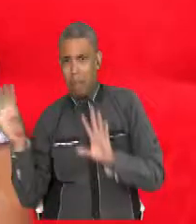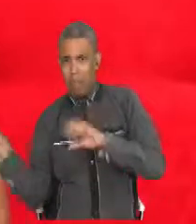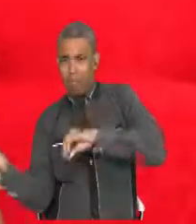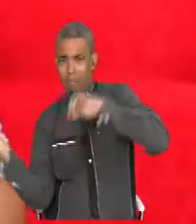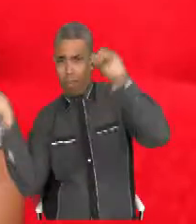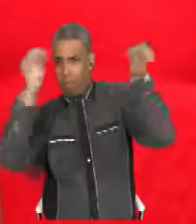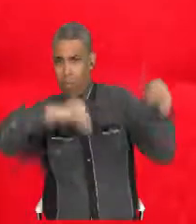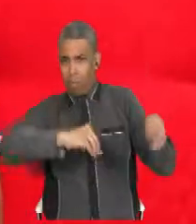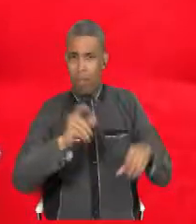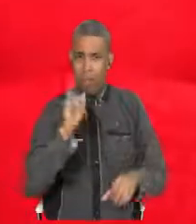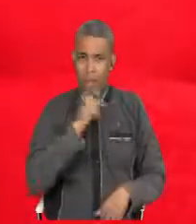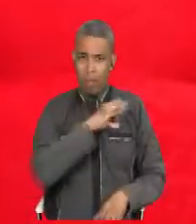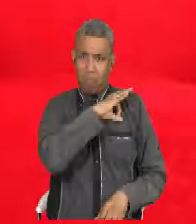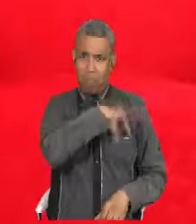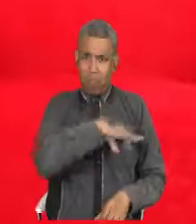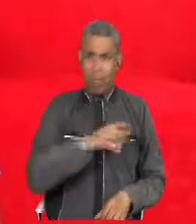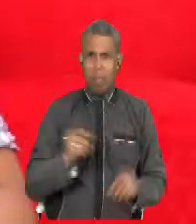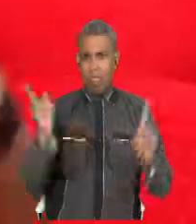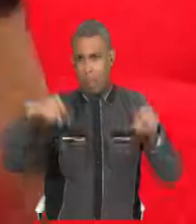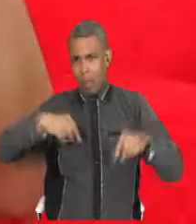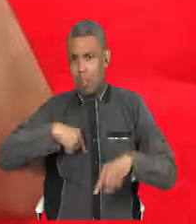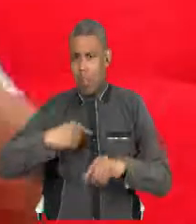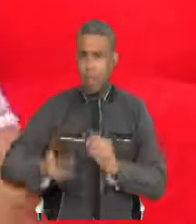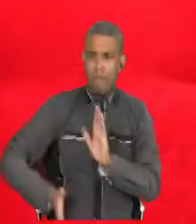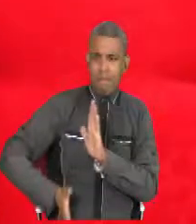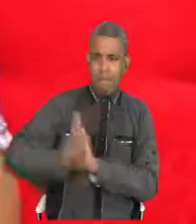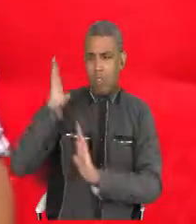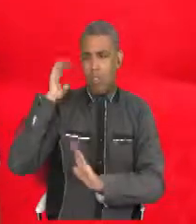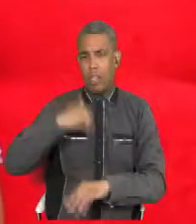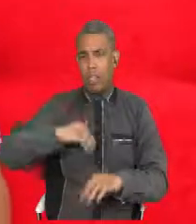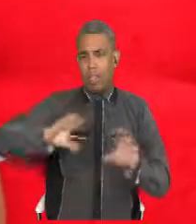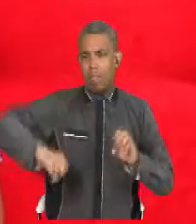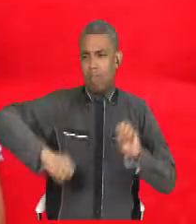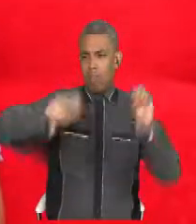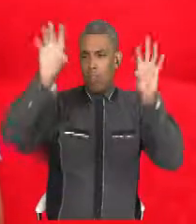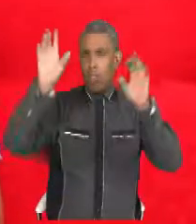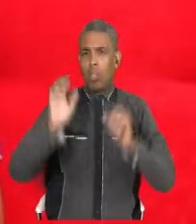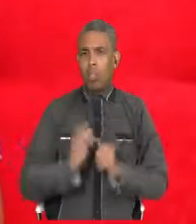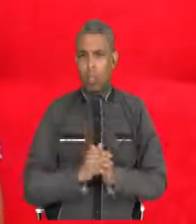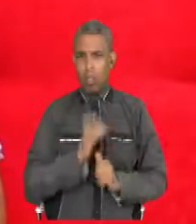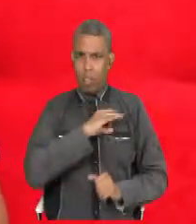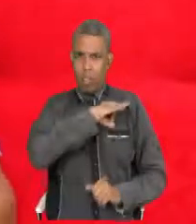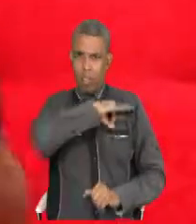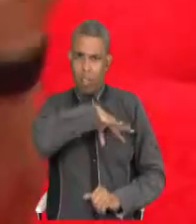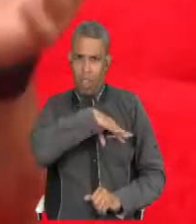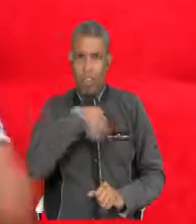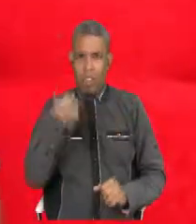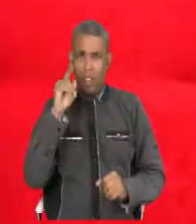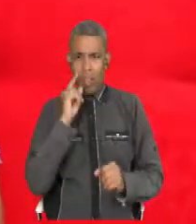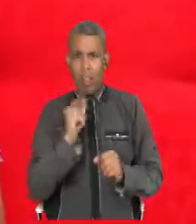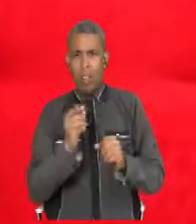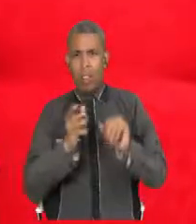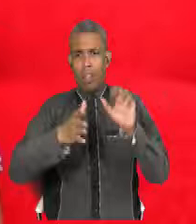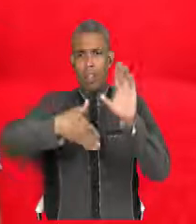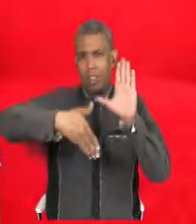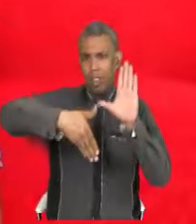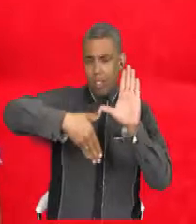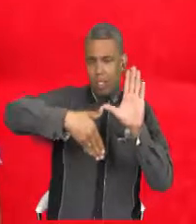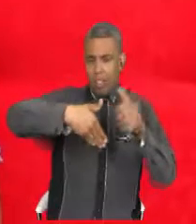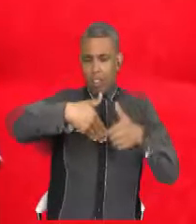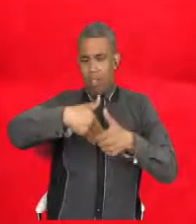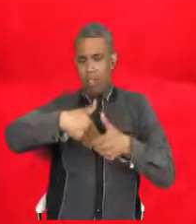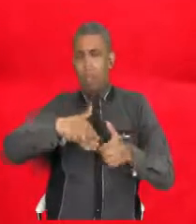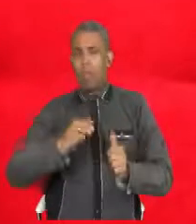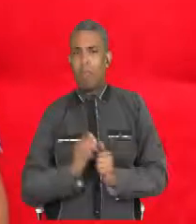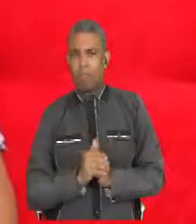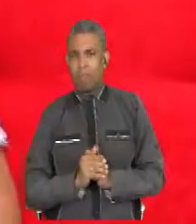decidí partir para buscar nuevos horizontes. De allá me radiqué en la ciudad de Santiago de Chile. Empezamos a cantar, a hacer música folclórica